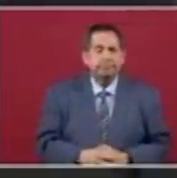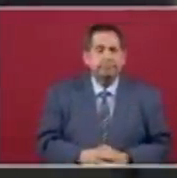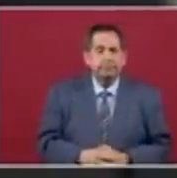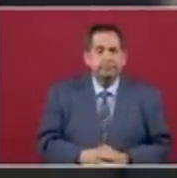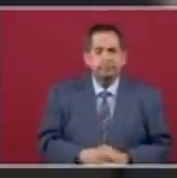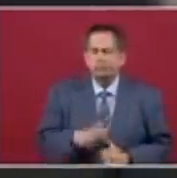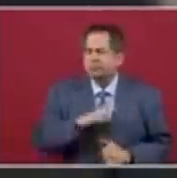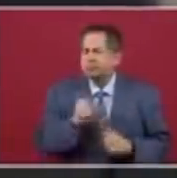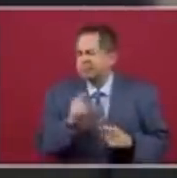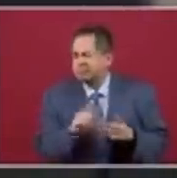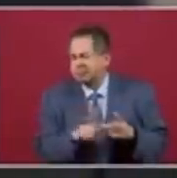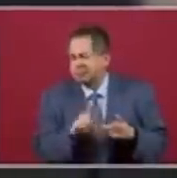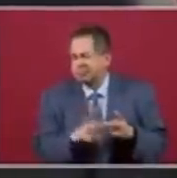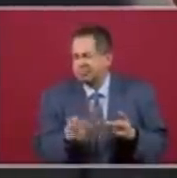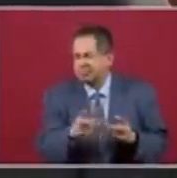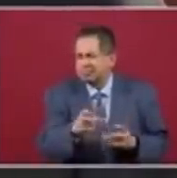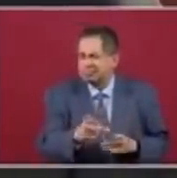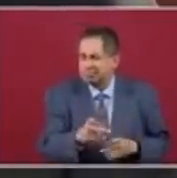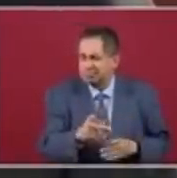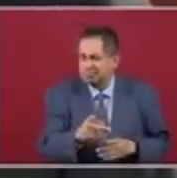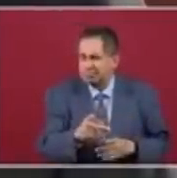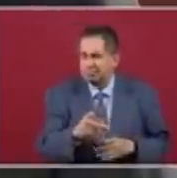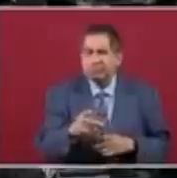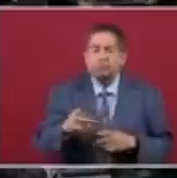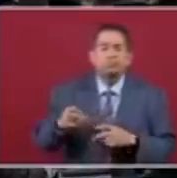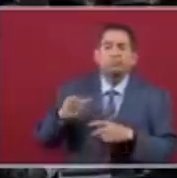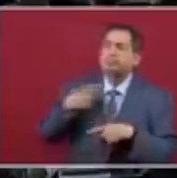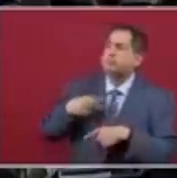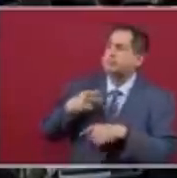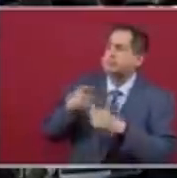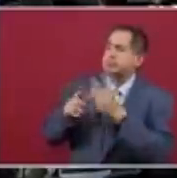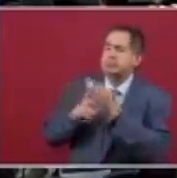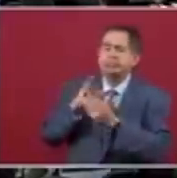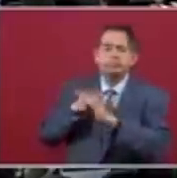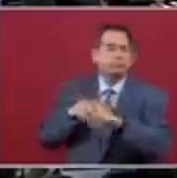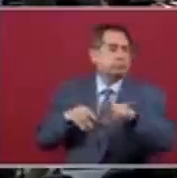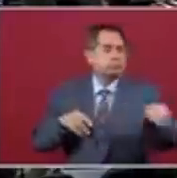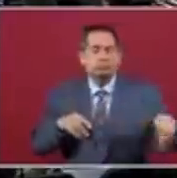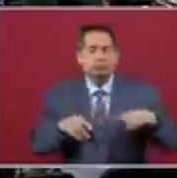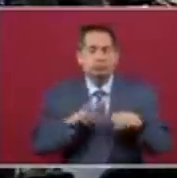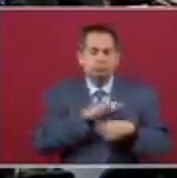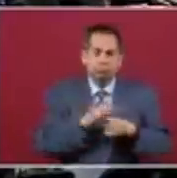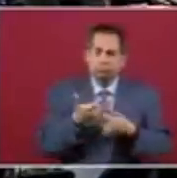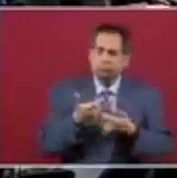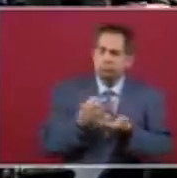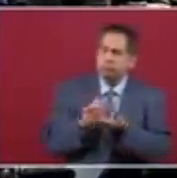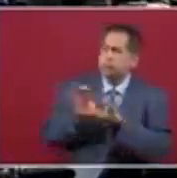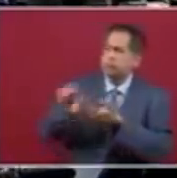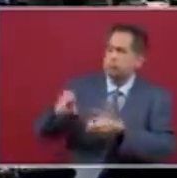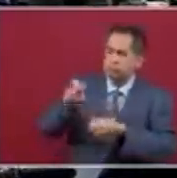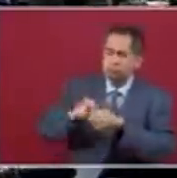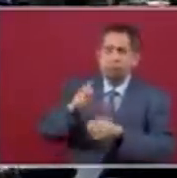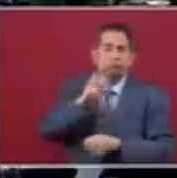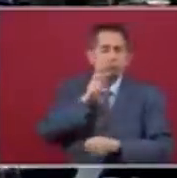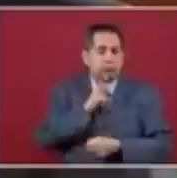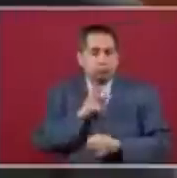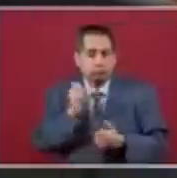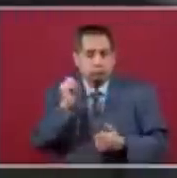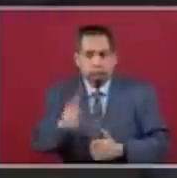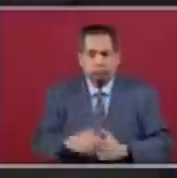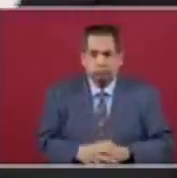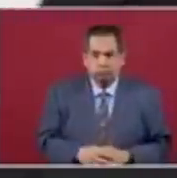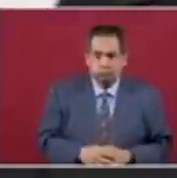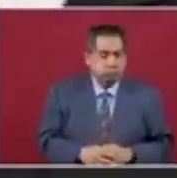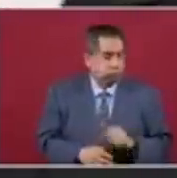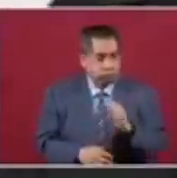¿Qué otra cosa preguntaste? Si los mexicanos de a pie podrían invertir en México, en Pemex. La